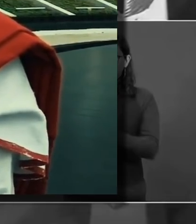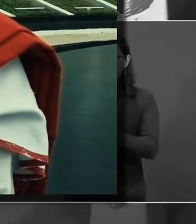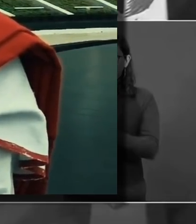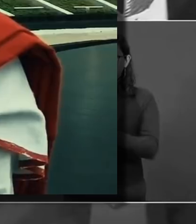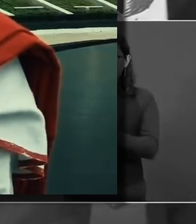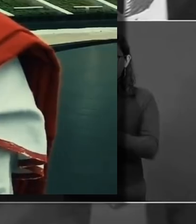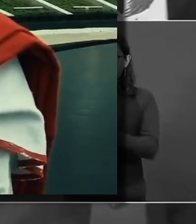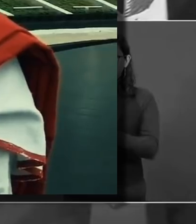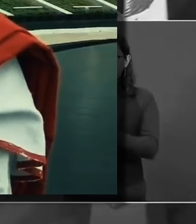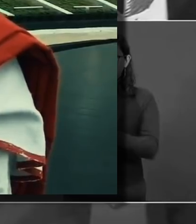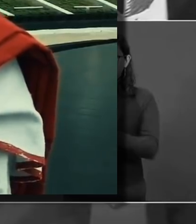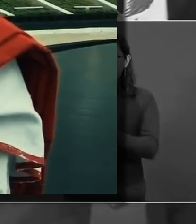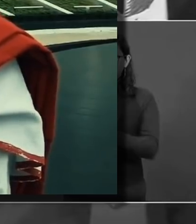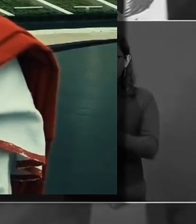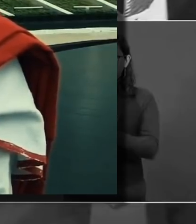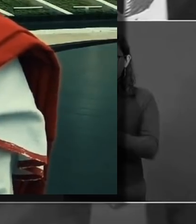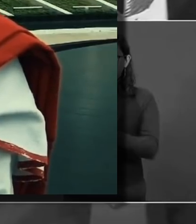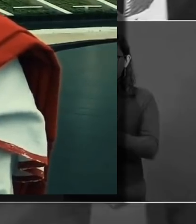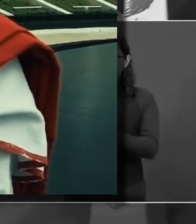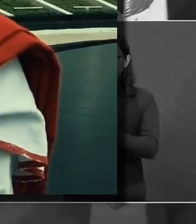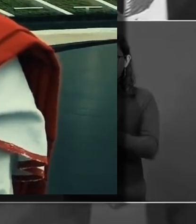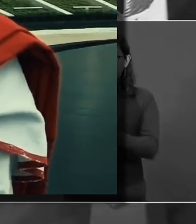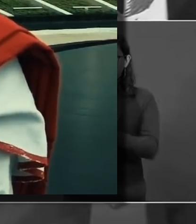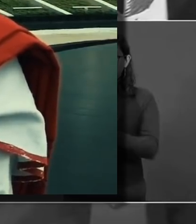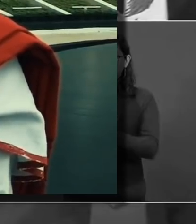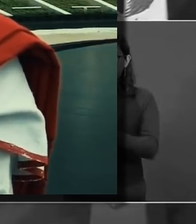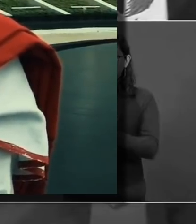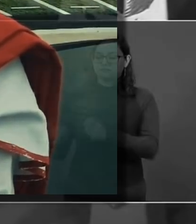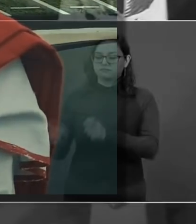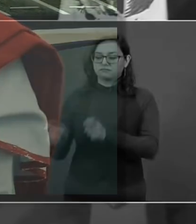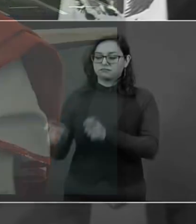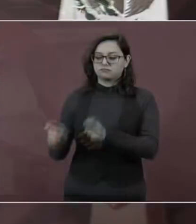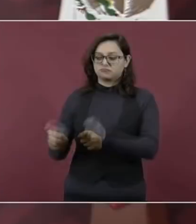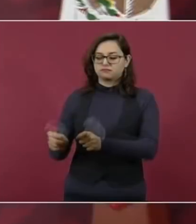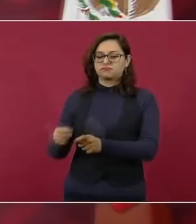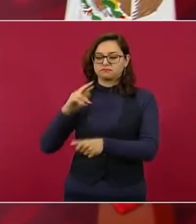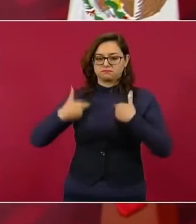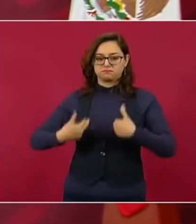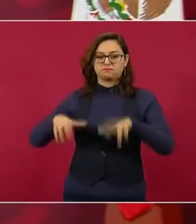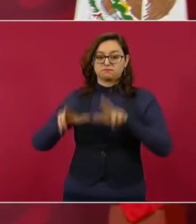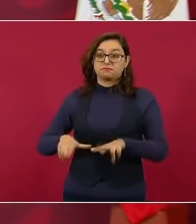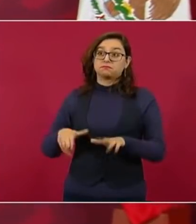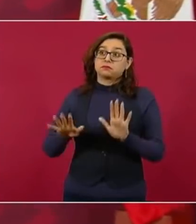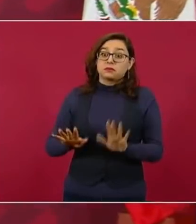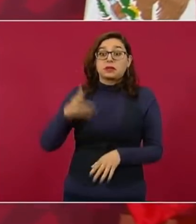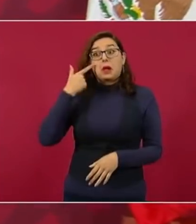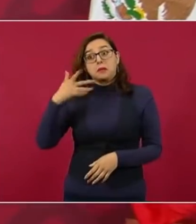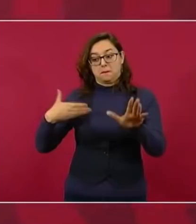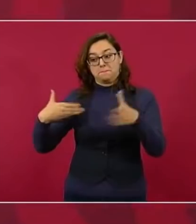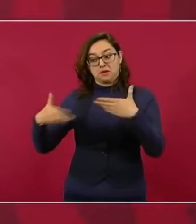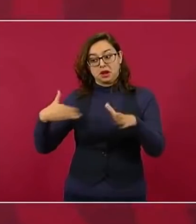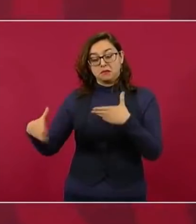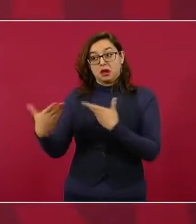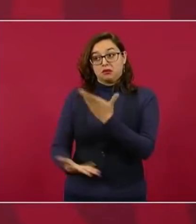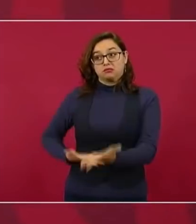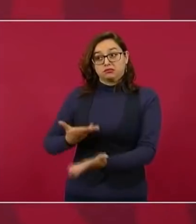todas las hembras somos iguales. Si lo acepta el gobierno de Panamá,